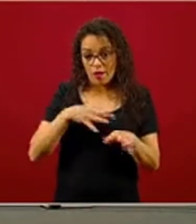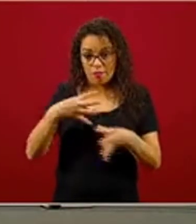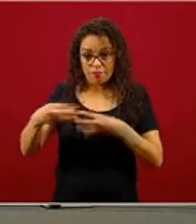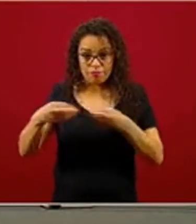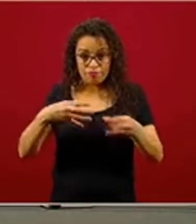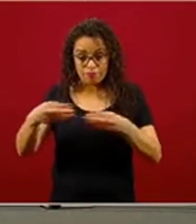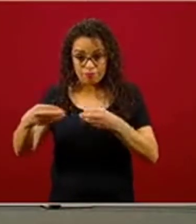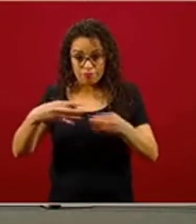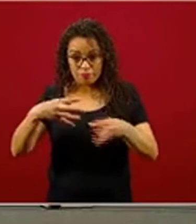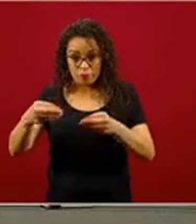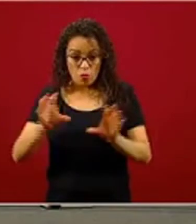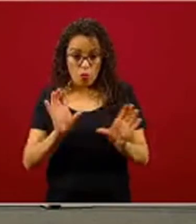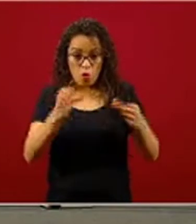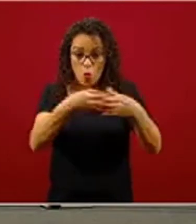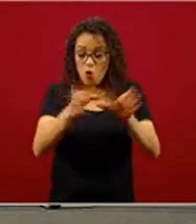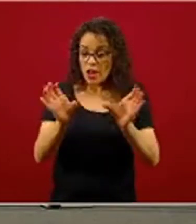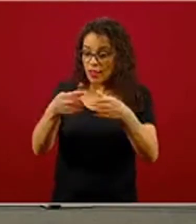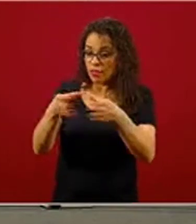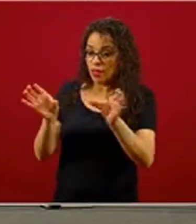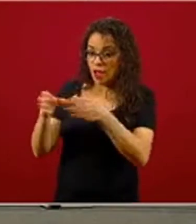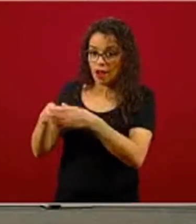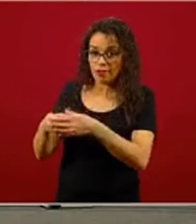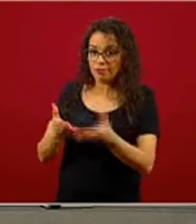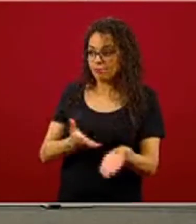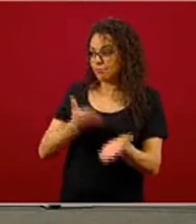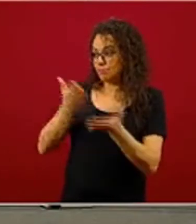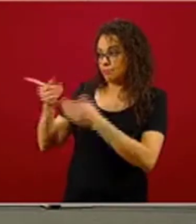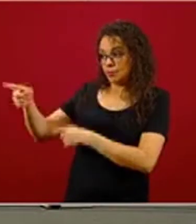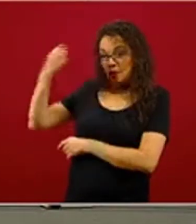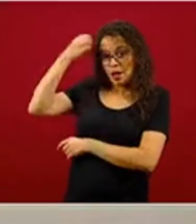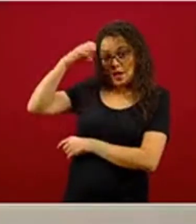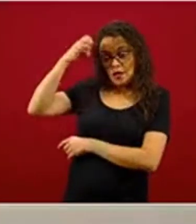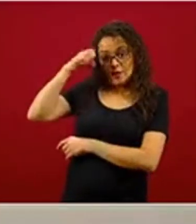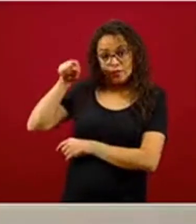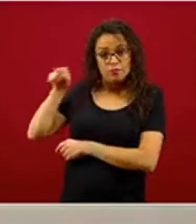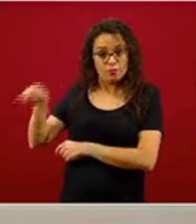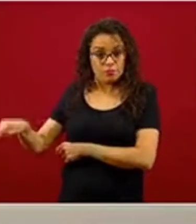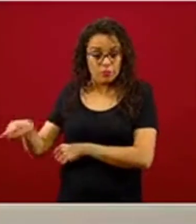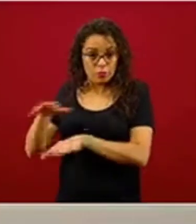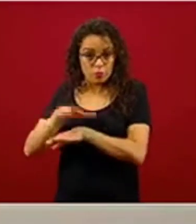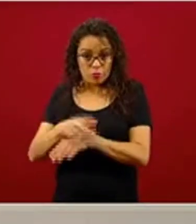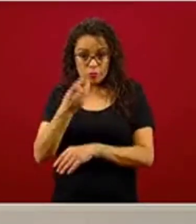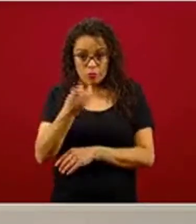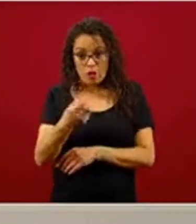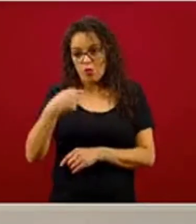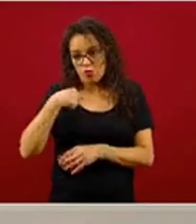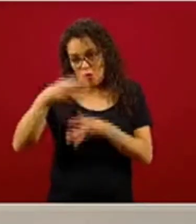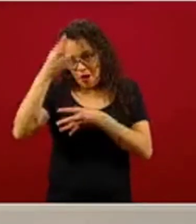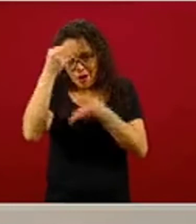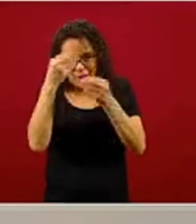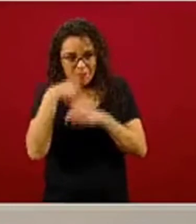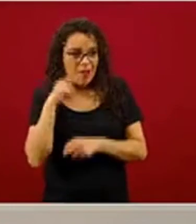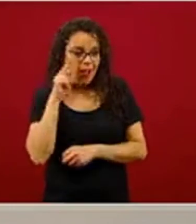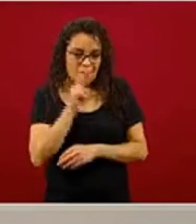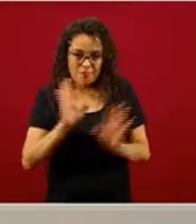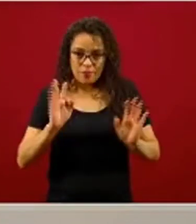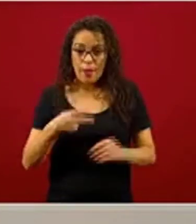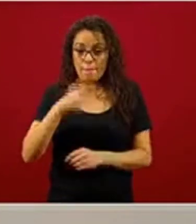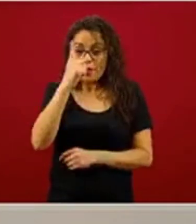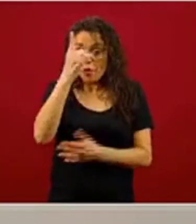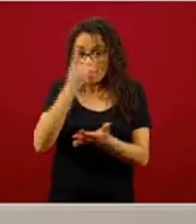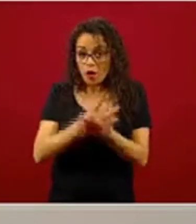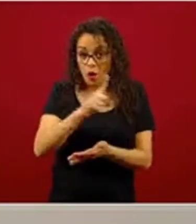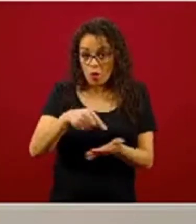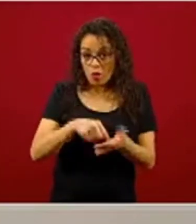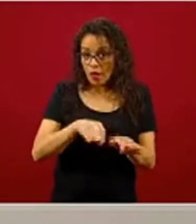grandes epidemiólogos, yo he ido aprendiendo nada más, pero no necesariamente ocurren en el centro de trabajo.